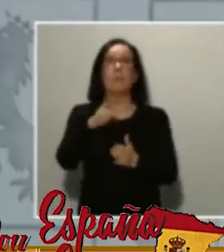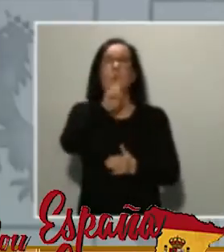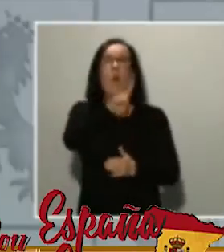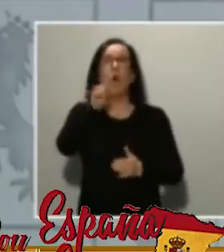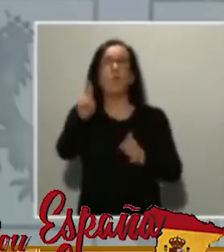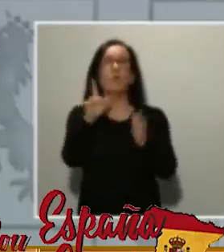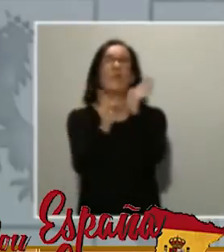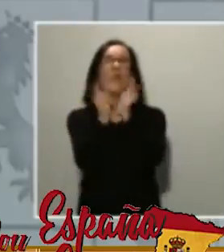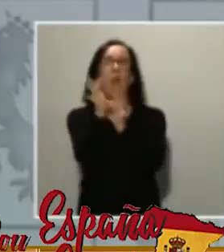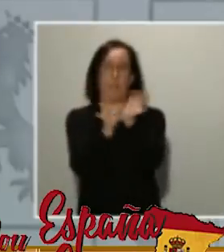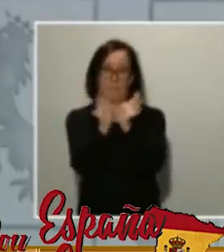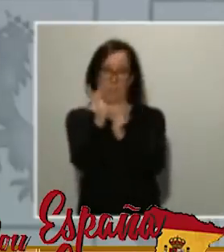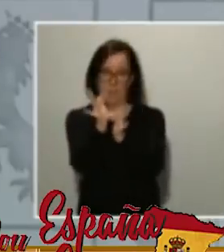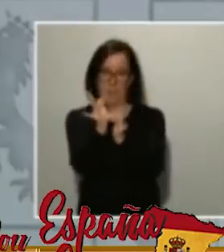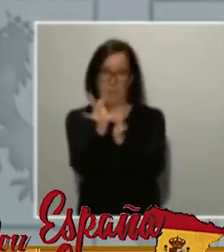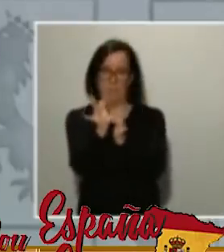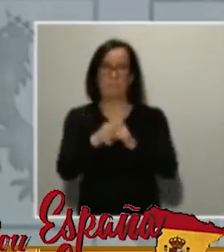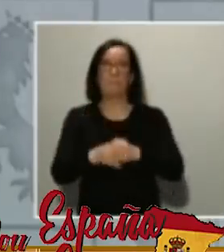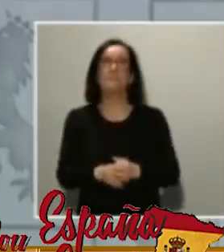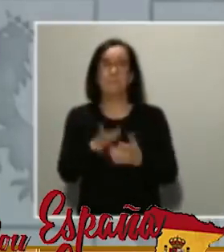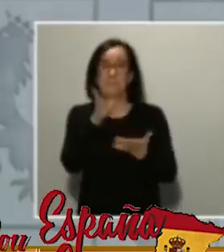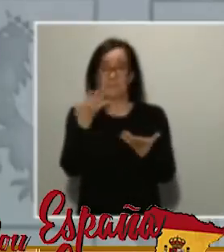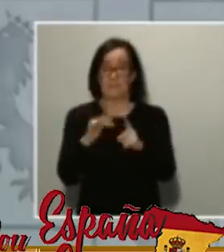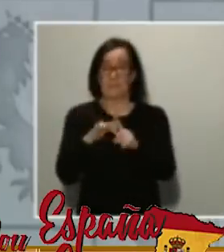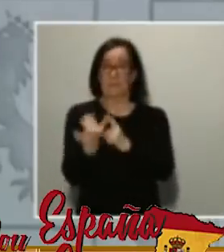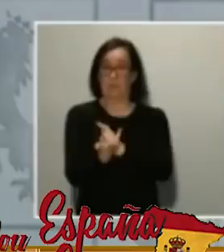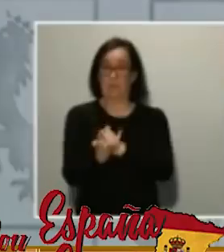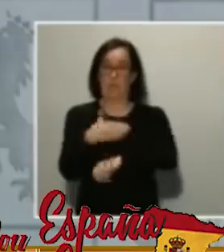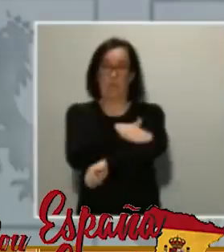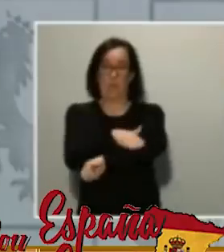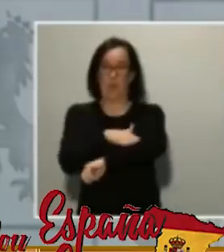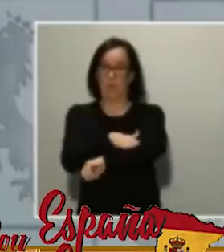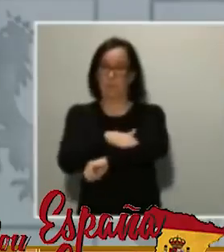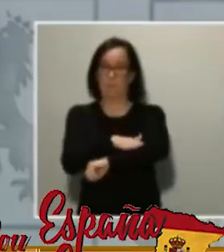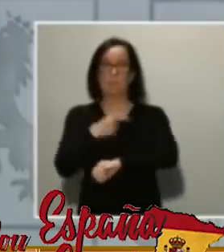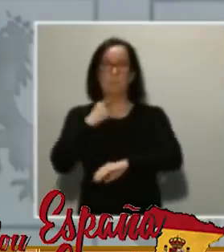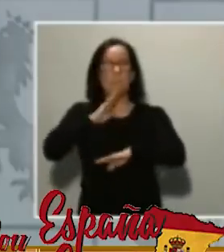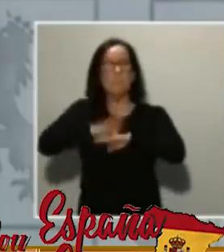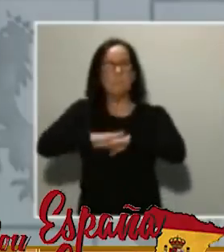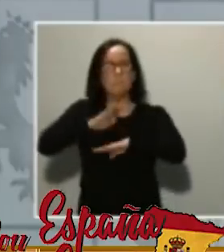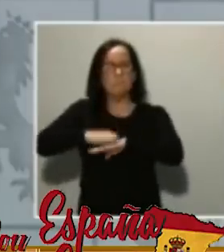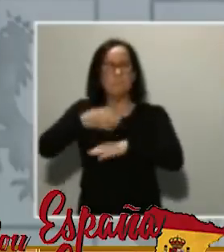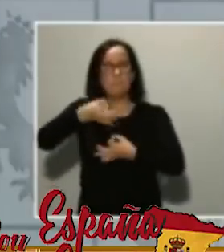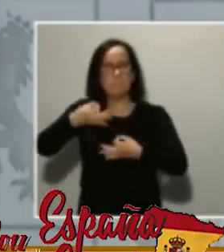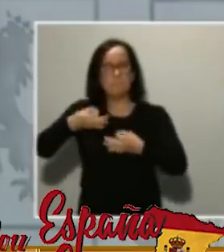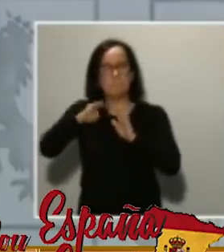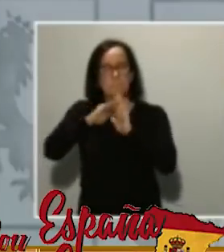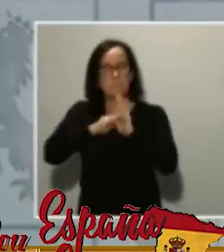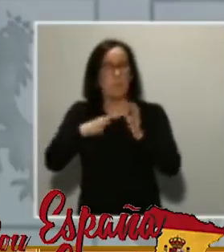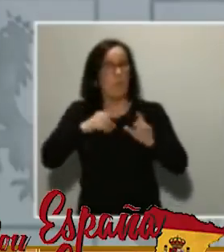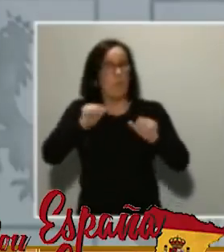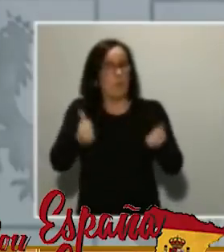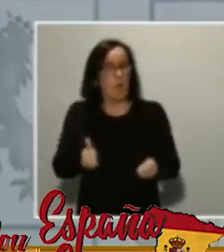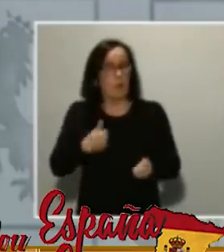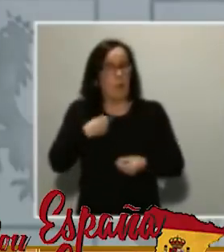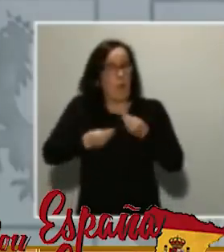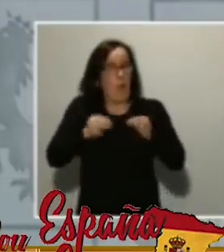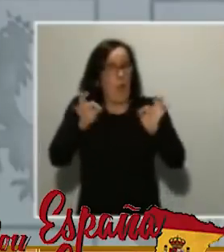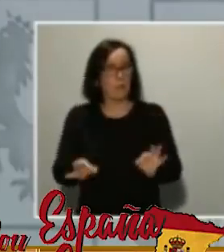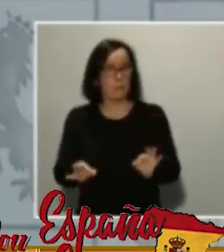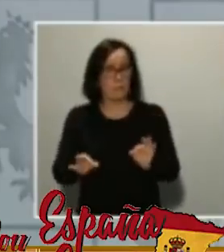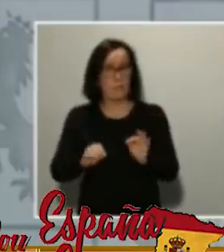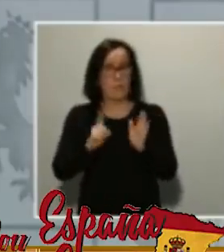Pero ya llegará el momento. Ahora, que ayer el presidente del gobierno nos